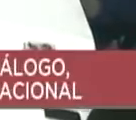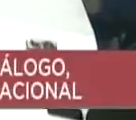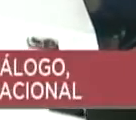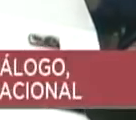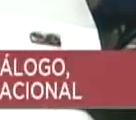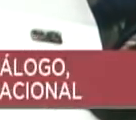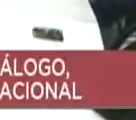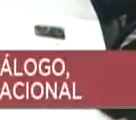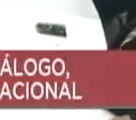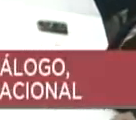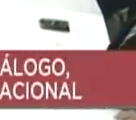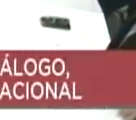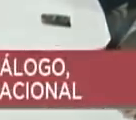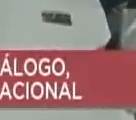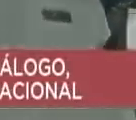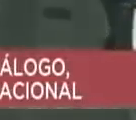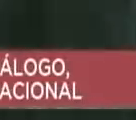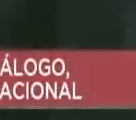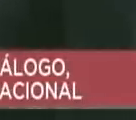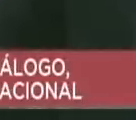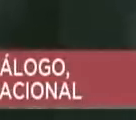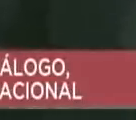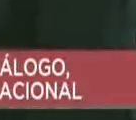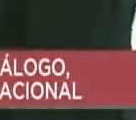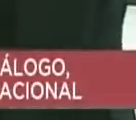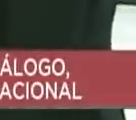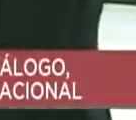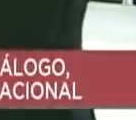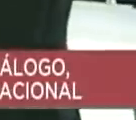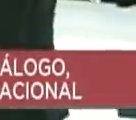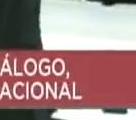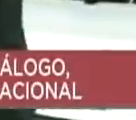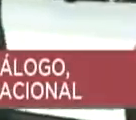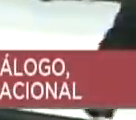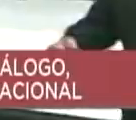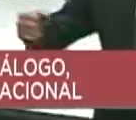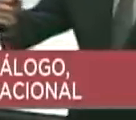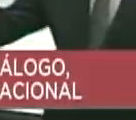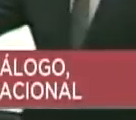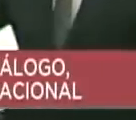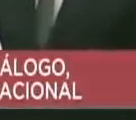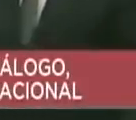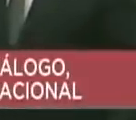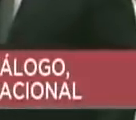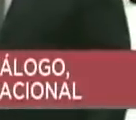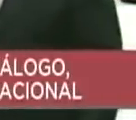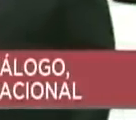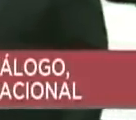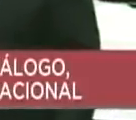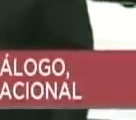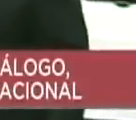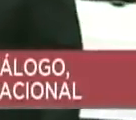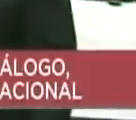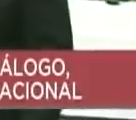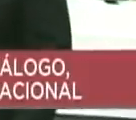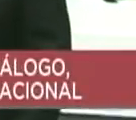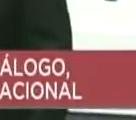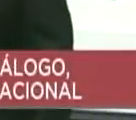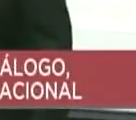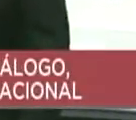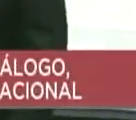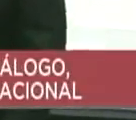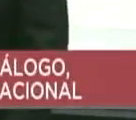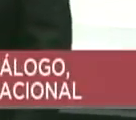Reconciliación de la Asamblea Nacional. Un encuentro que se da a partir de la búsqueda permanente de instancias de